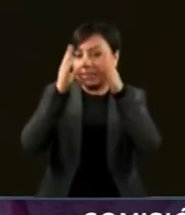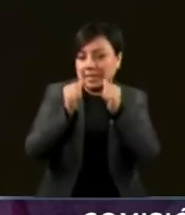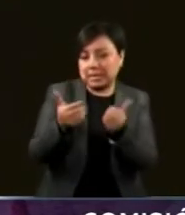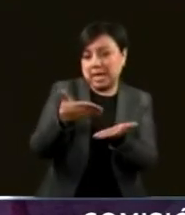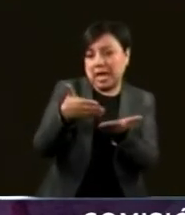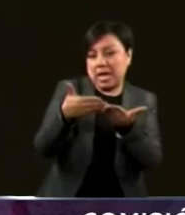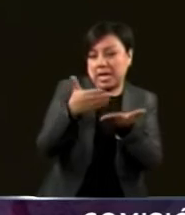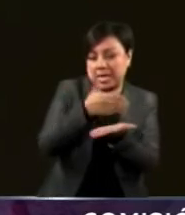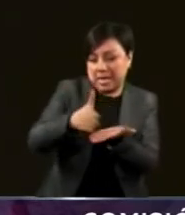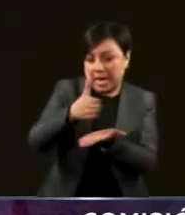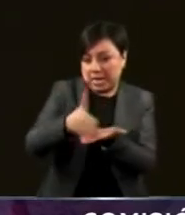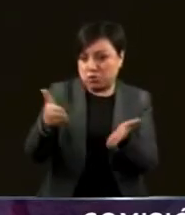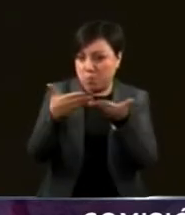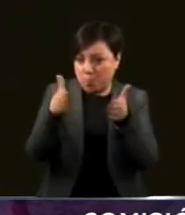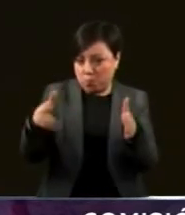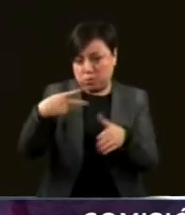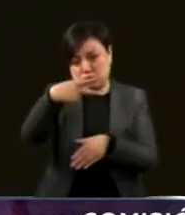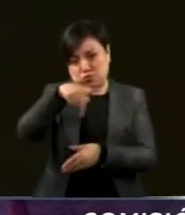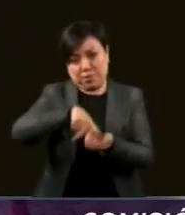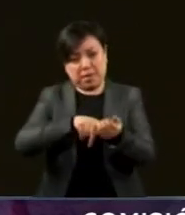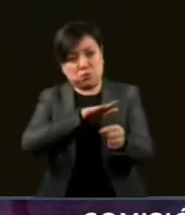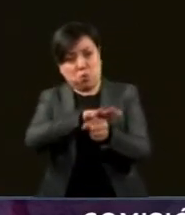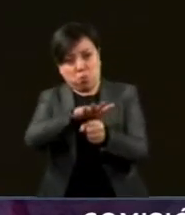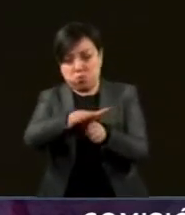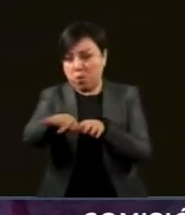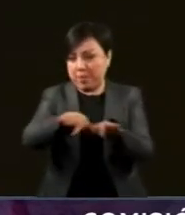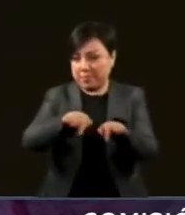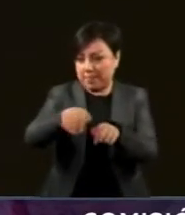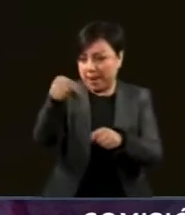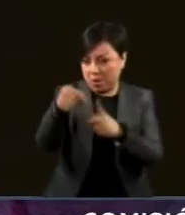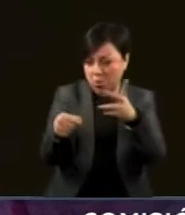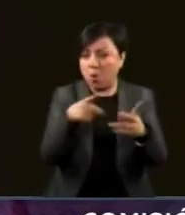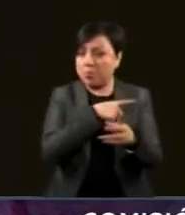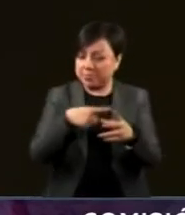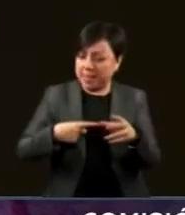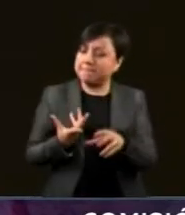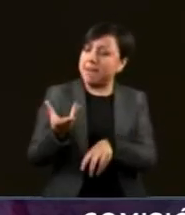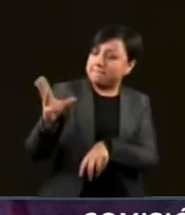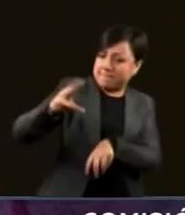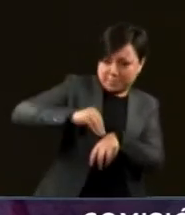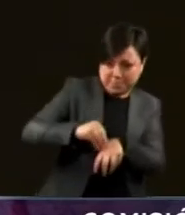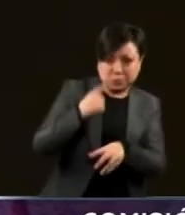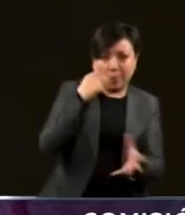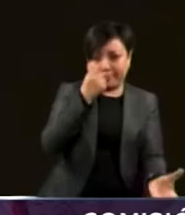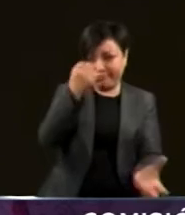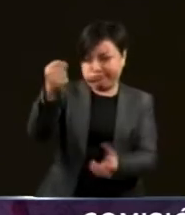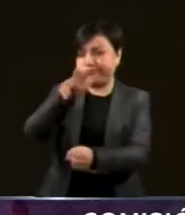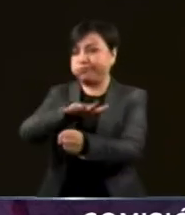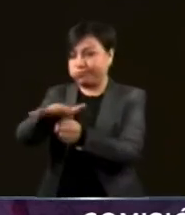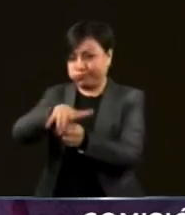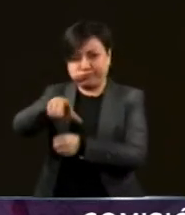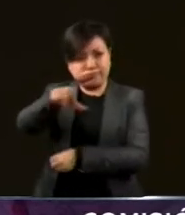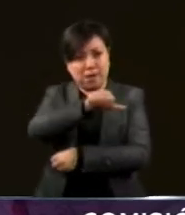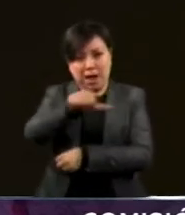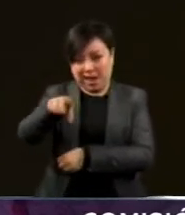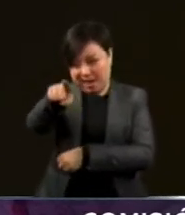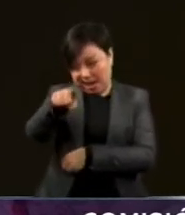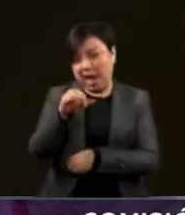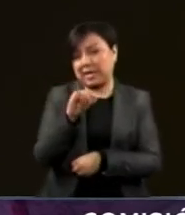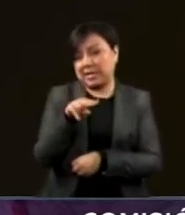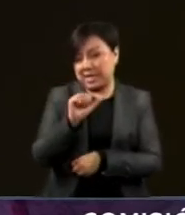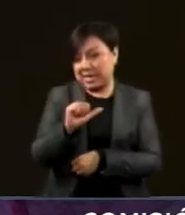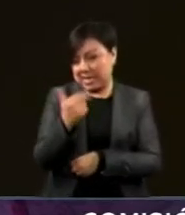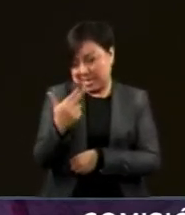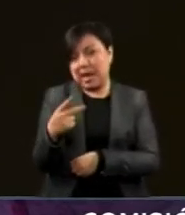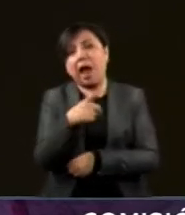Público a que, en ejercicio de sus atribuciones, se autoricen los recursos necesarios al INAH para que esté en posibilidad de